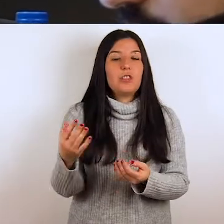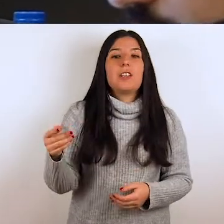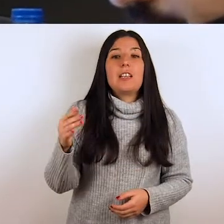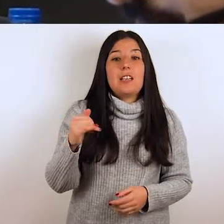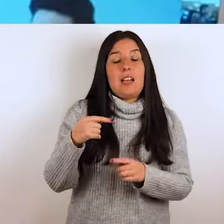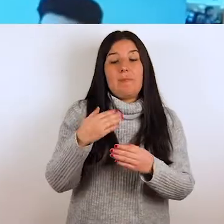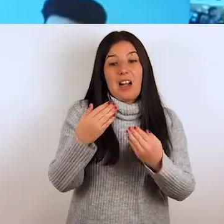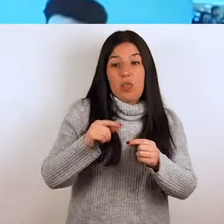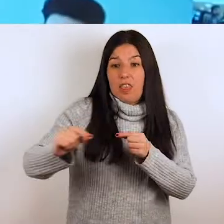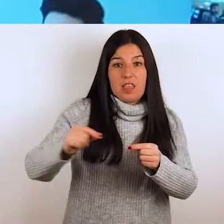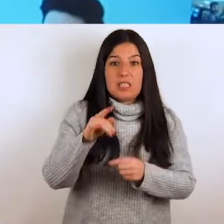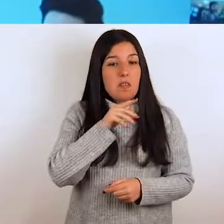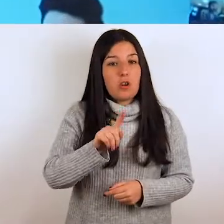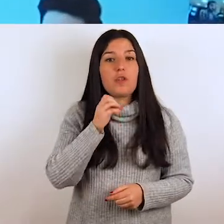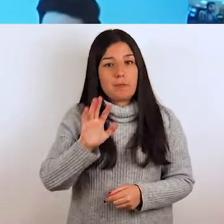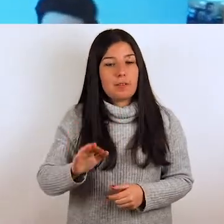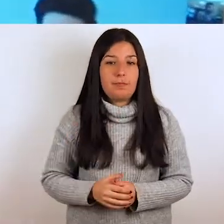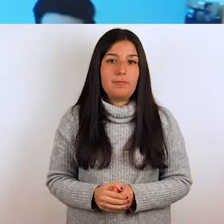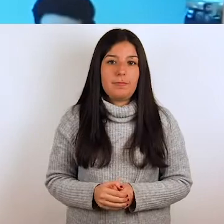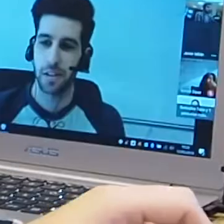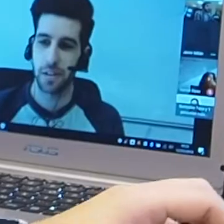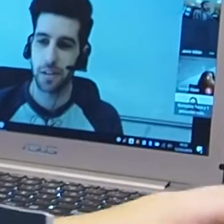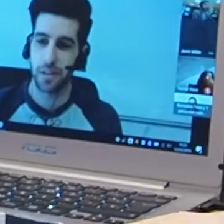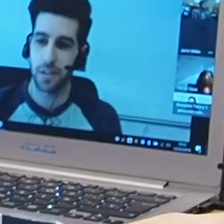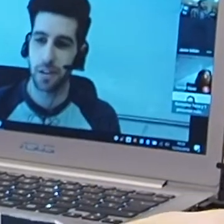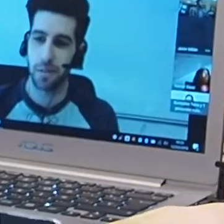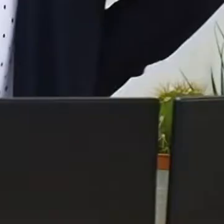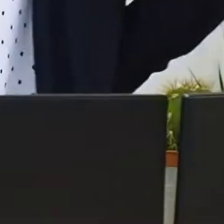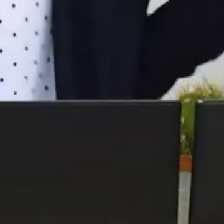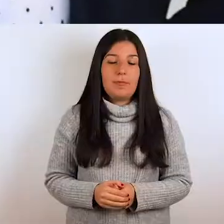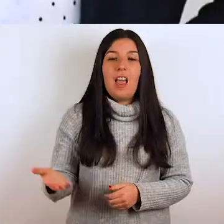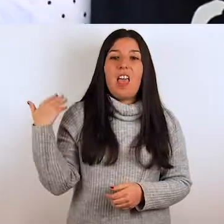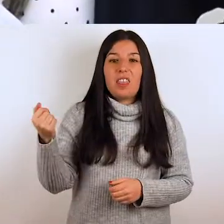mucho y la relación a distancia no se nos da nada mal.